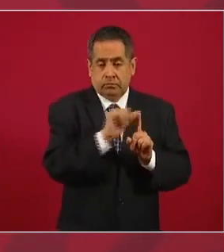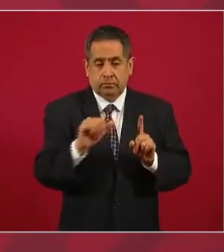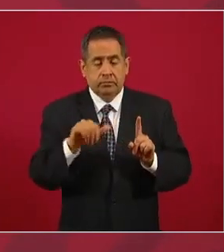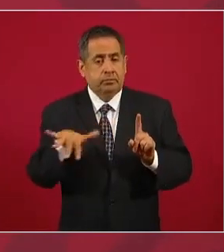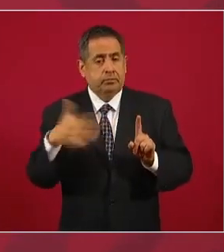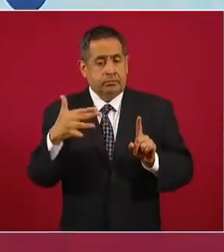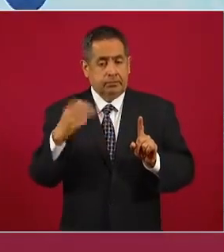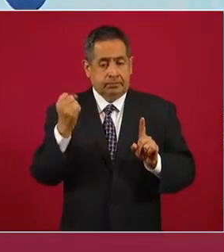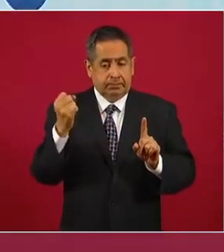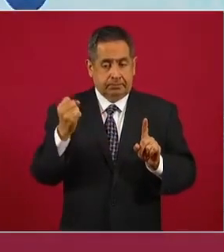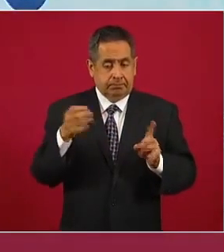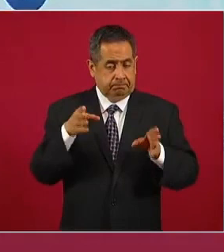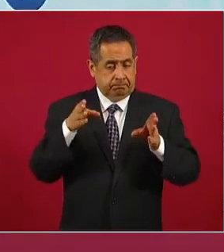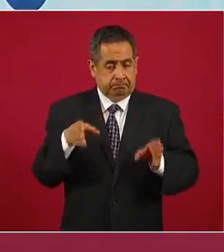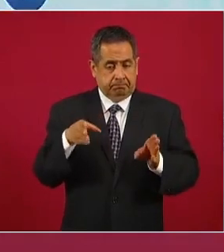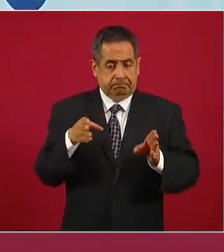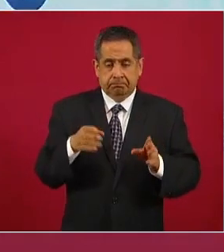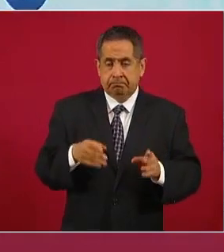1 al 15 de septiembre.